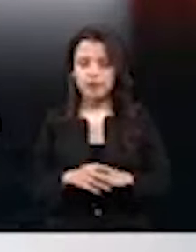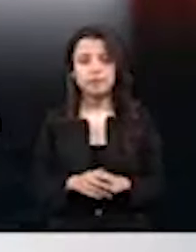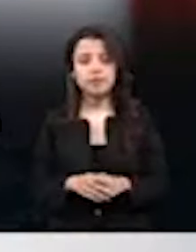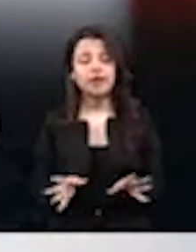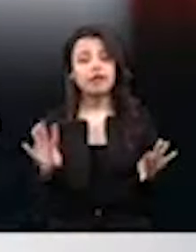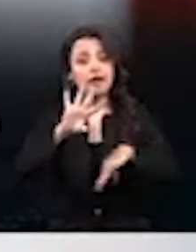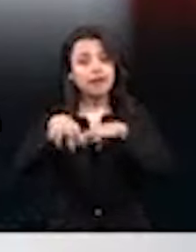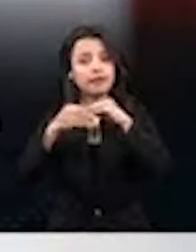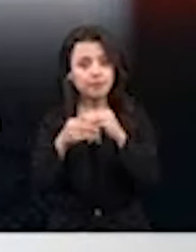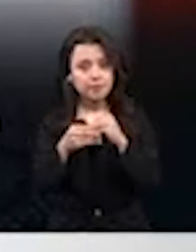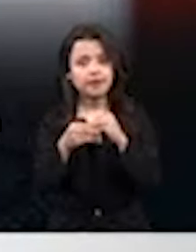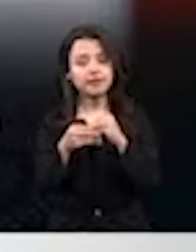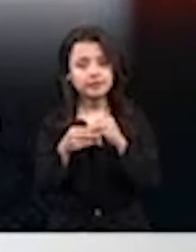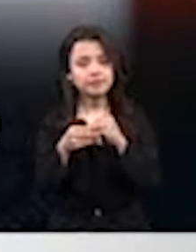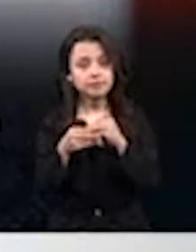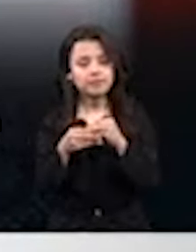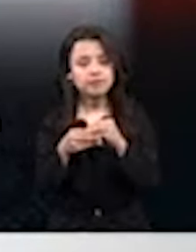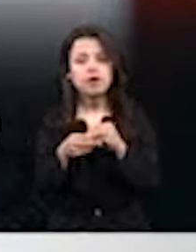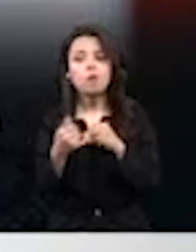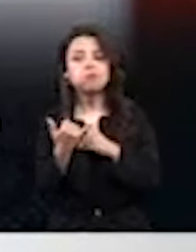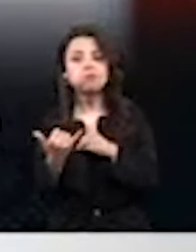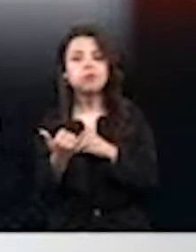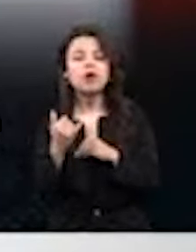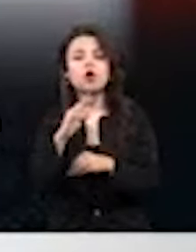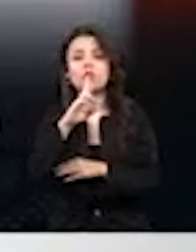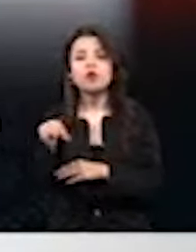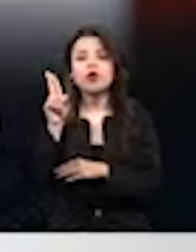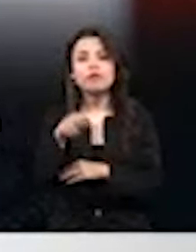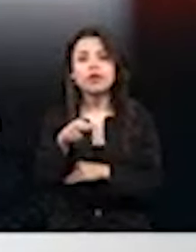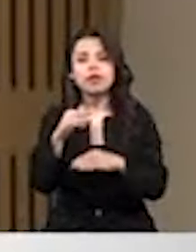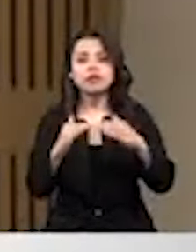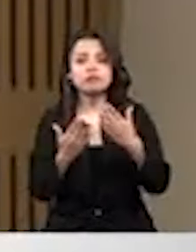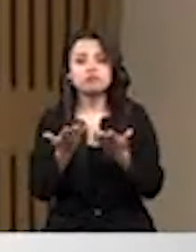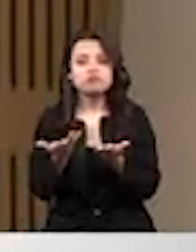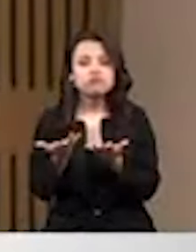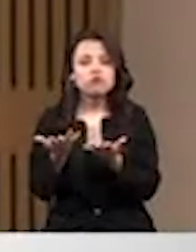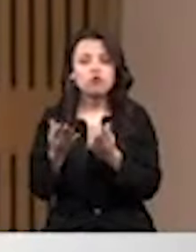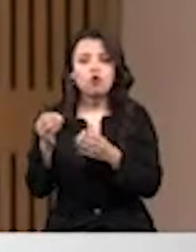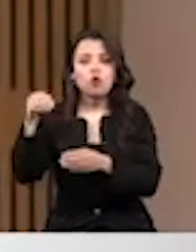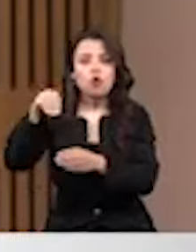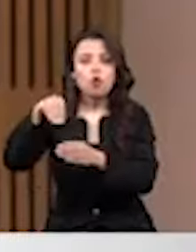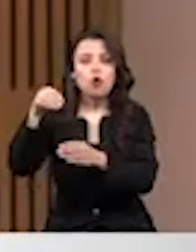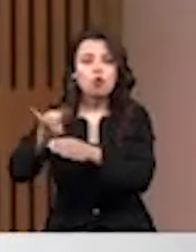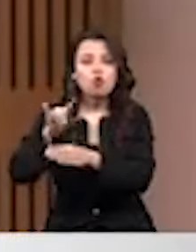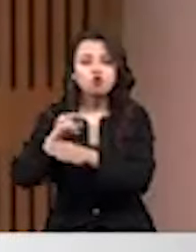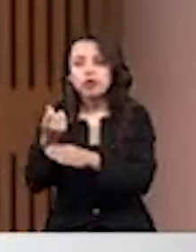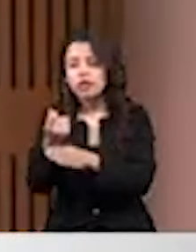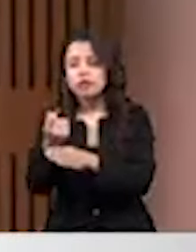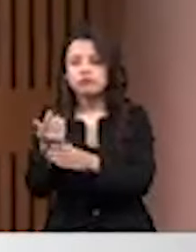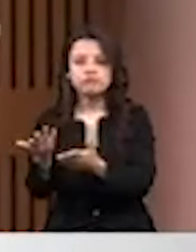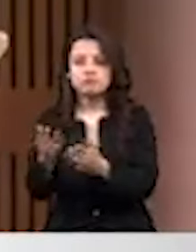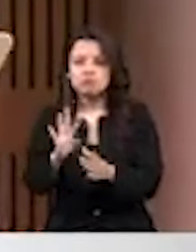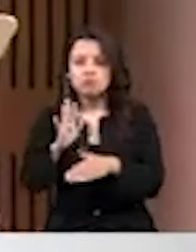recurrido a aportes de fuentes prohibidas en las dos vueltas de la campaña. Según esta investigación, serían